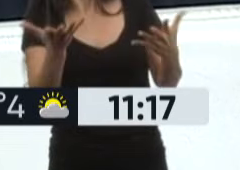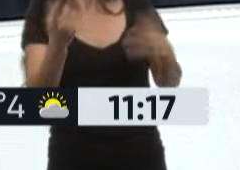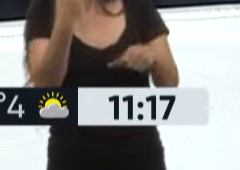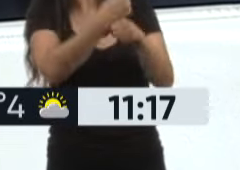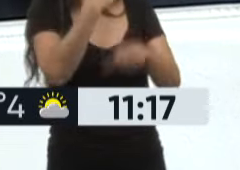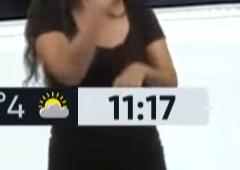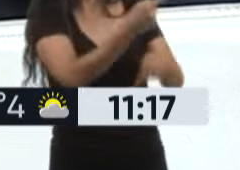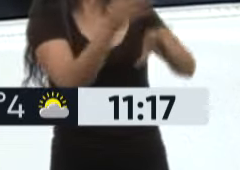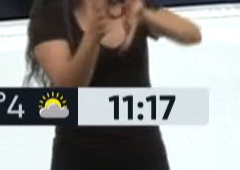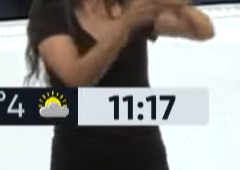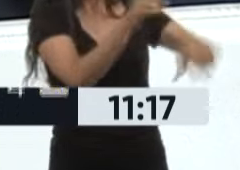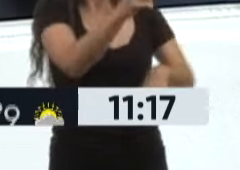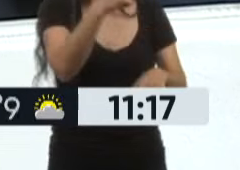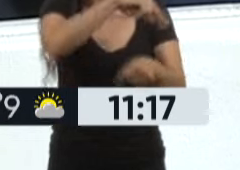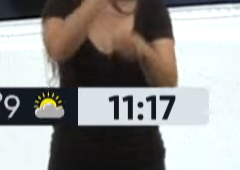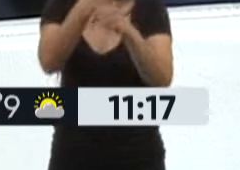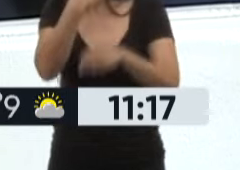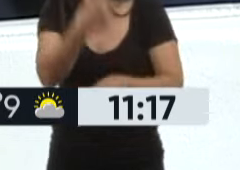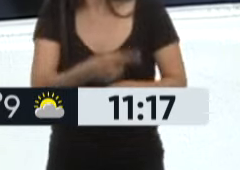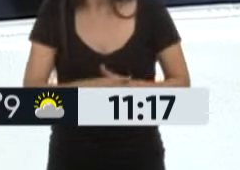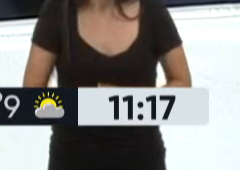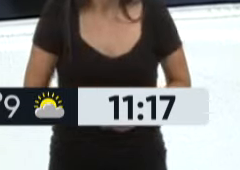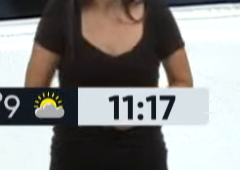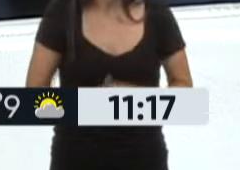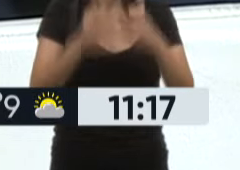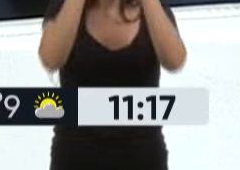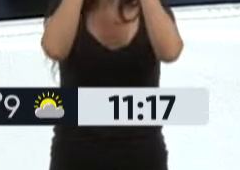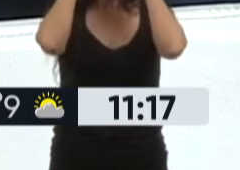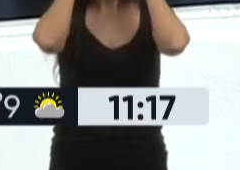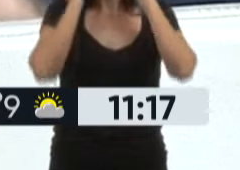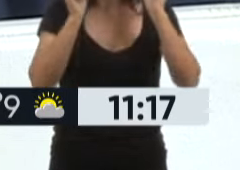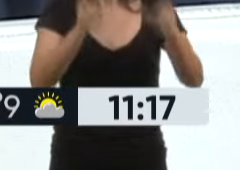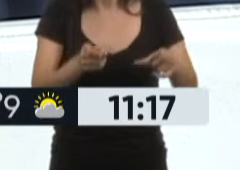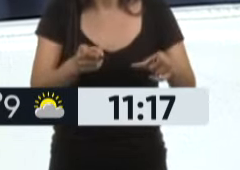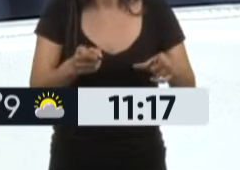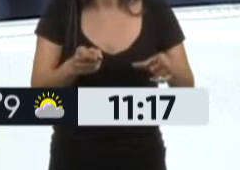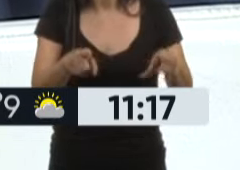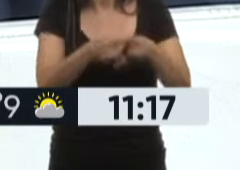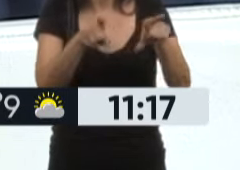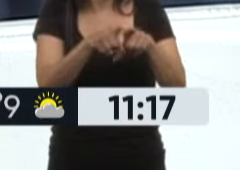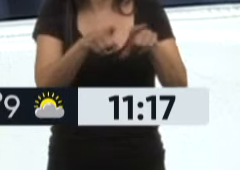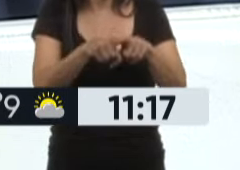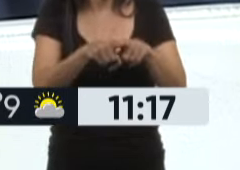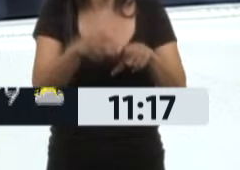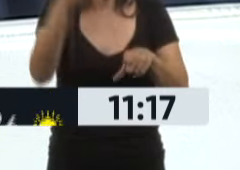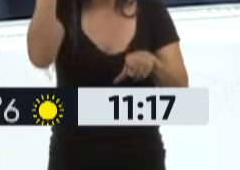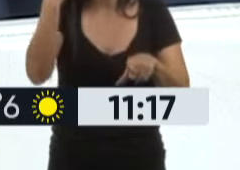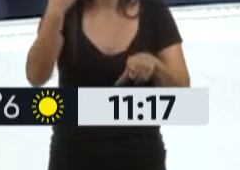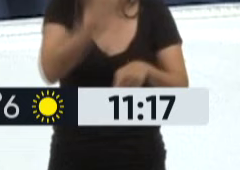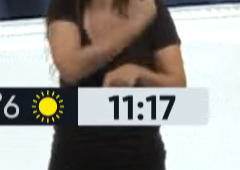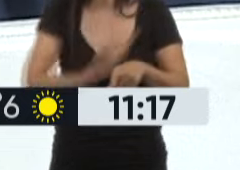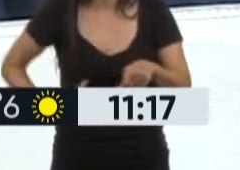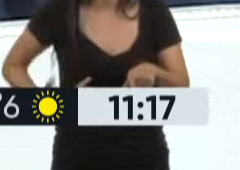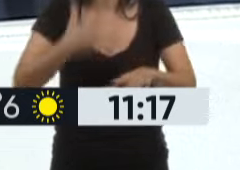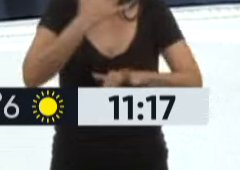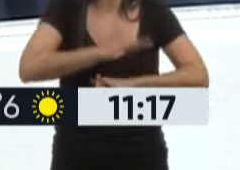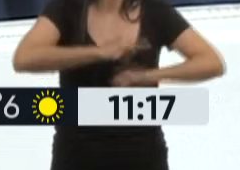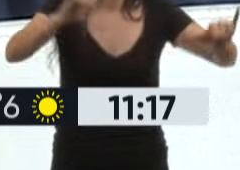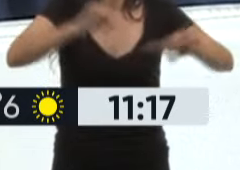primera pregunta y eh en otro orden pero también teniendo en cuenta lo que fue lo que fueron los anuncios del presidente